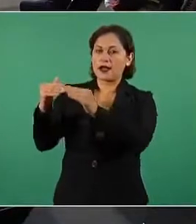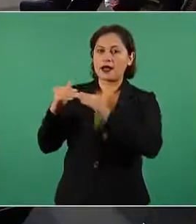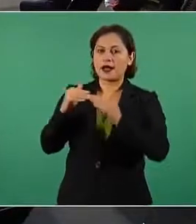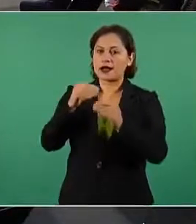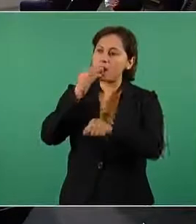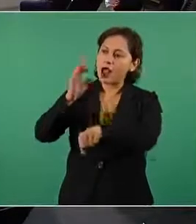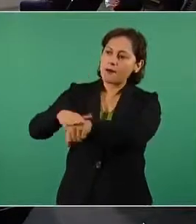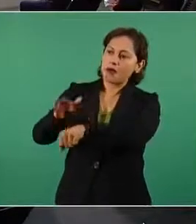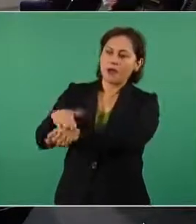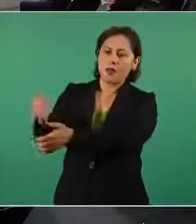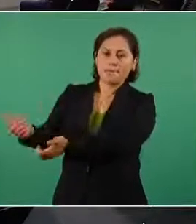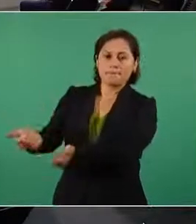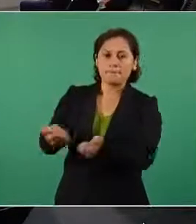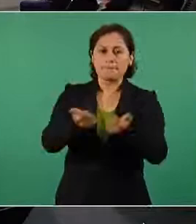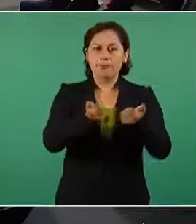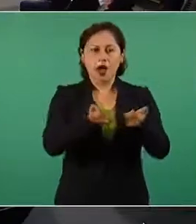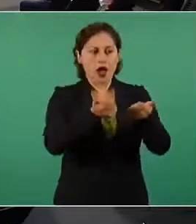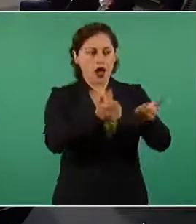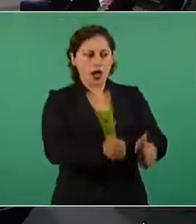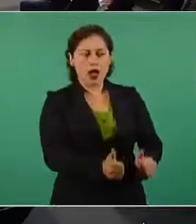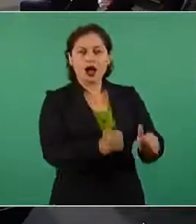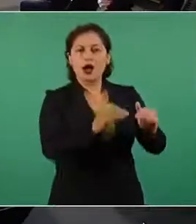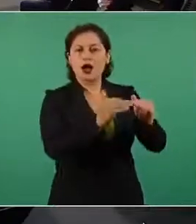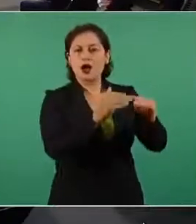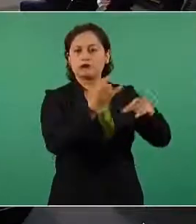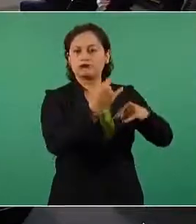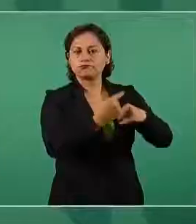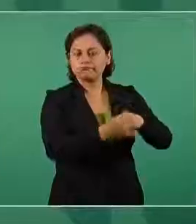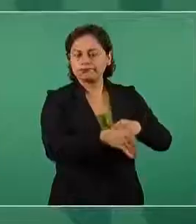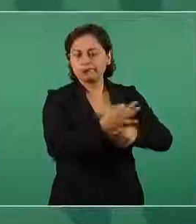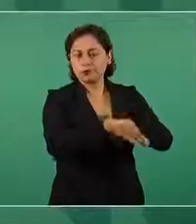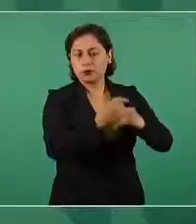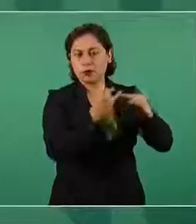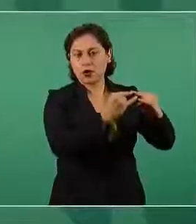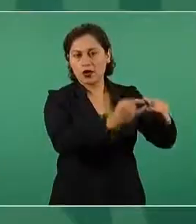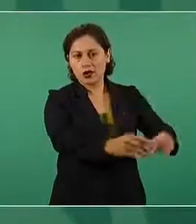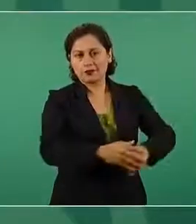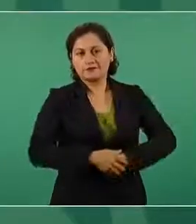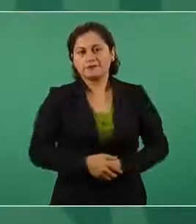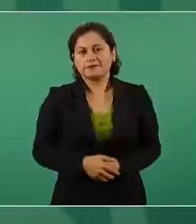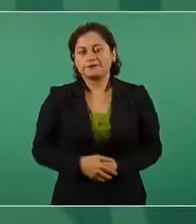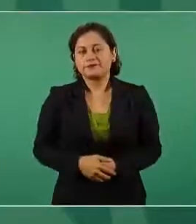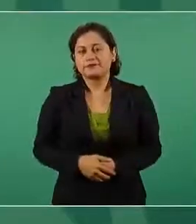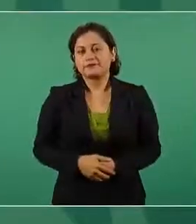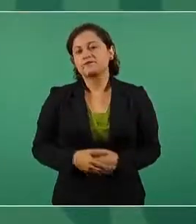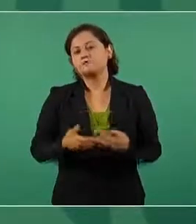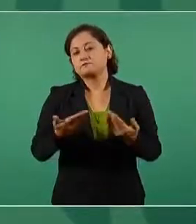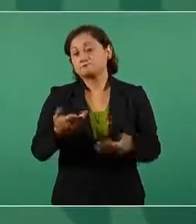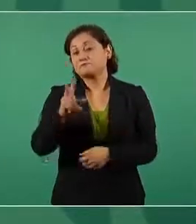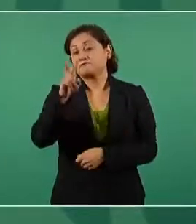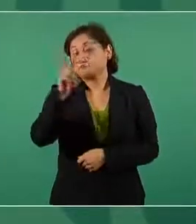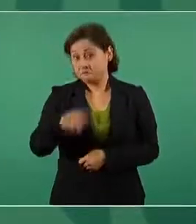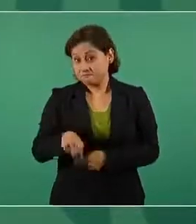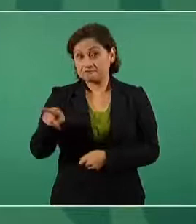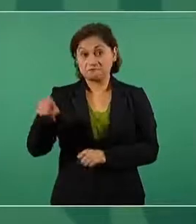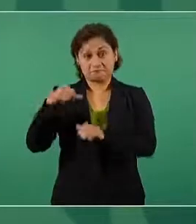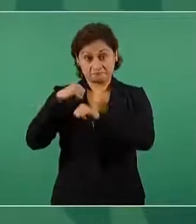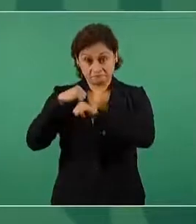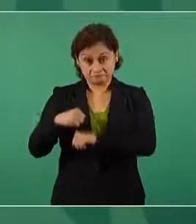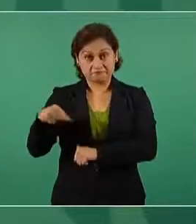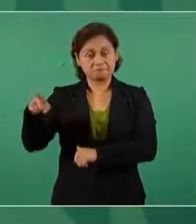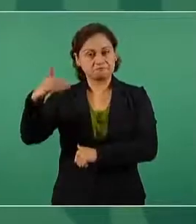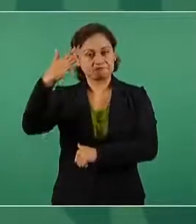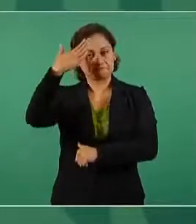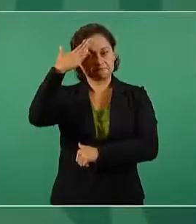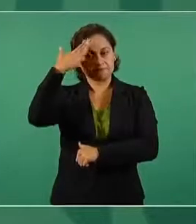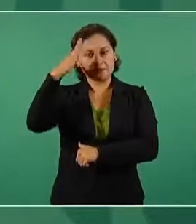para llevarlos a un lugar seguro. La verdad, ellos son ahorita los que están pues llevando el liderazgo